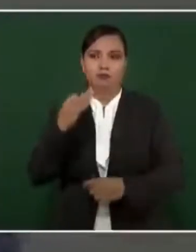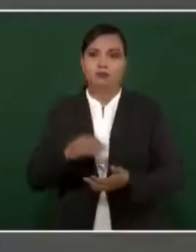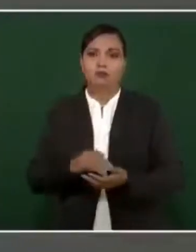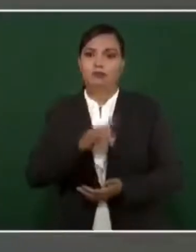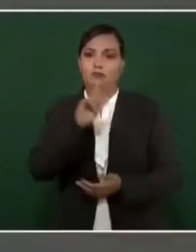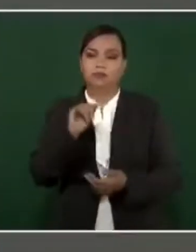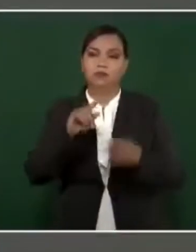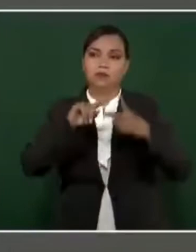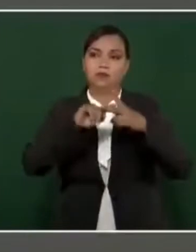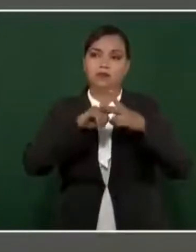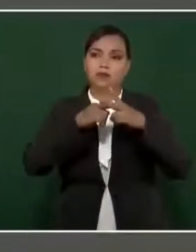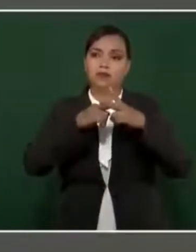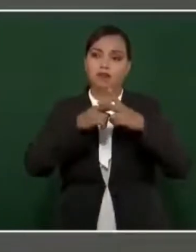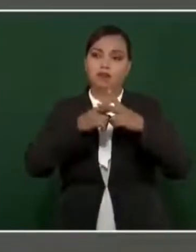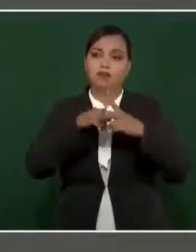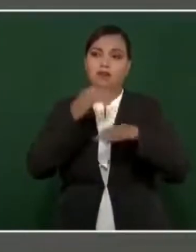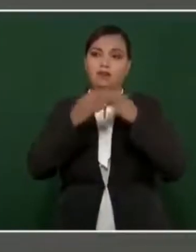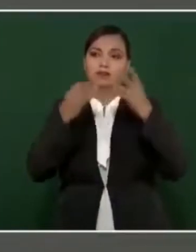refineros